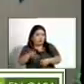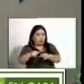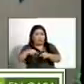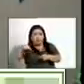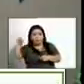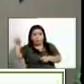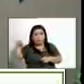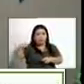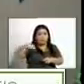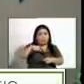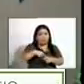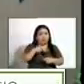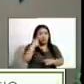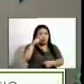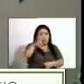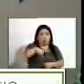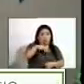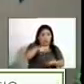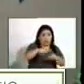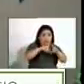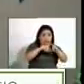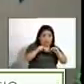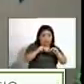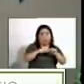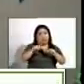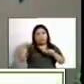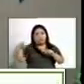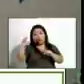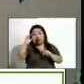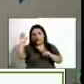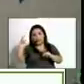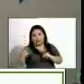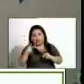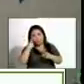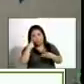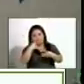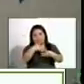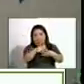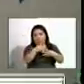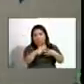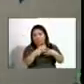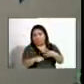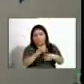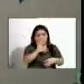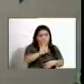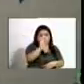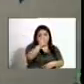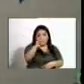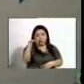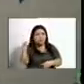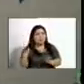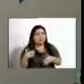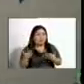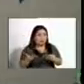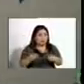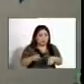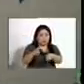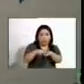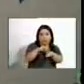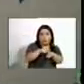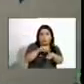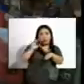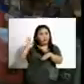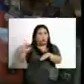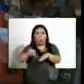de pasajeros solo entre Costa Rica y Nicaragua, con las restricciones de que cada país solo admite a sus conciudadanos, no